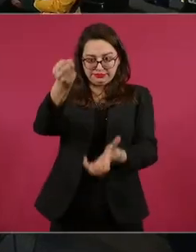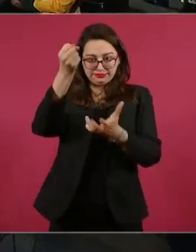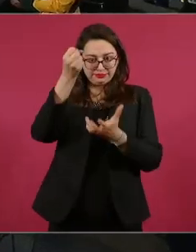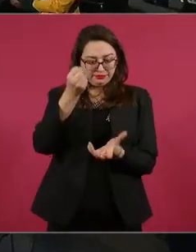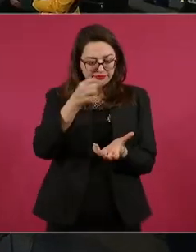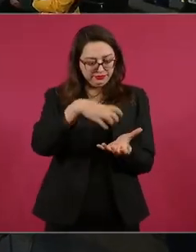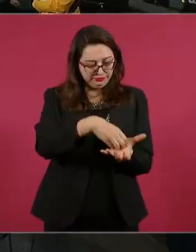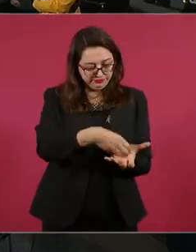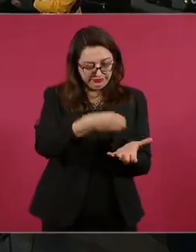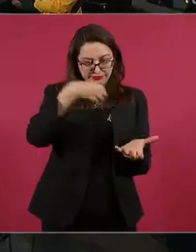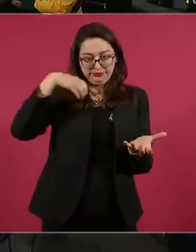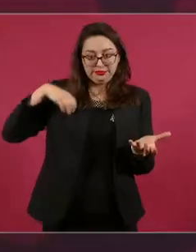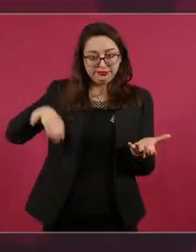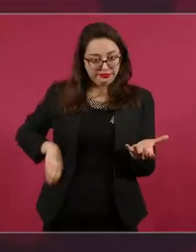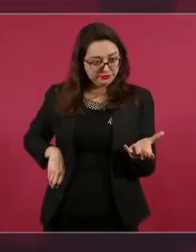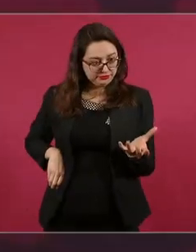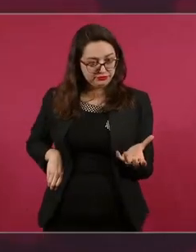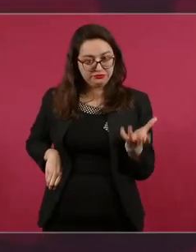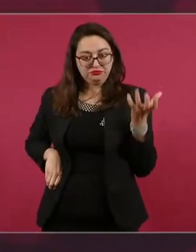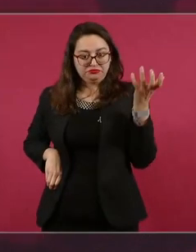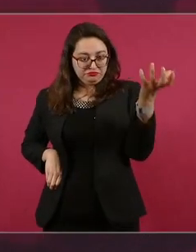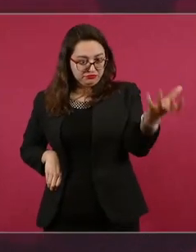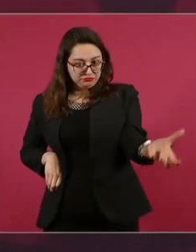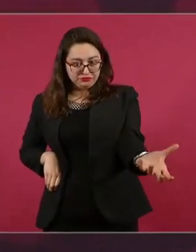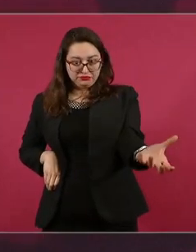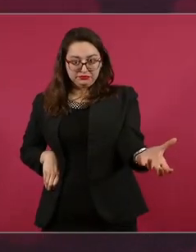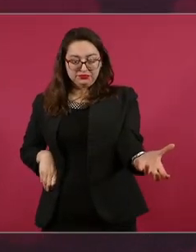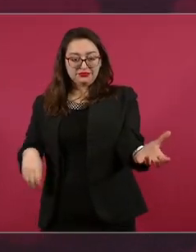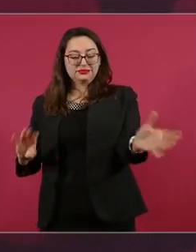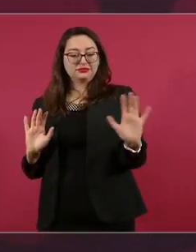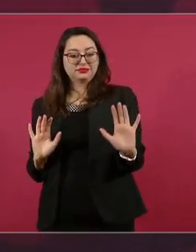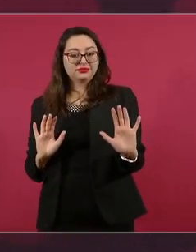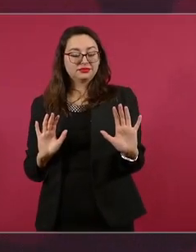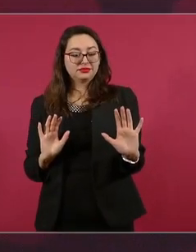parte y que lo demás lo entregó